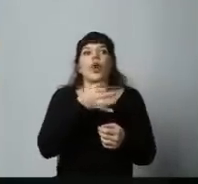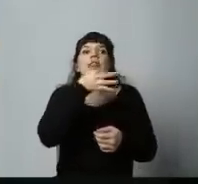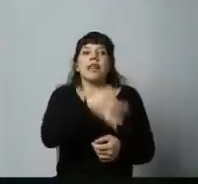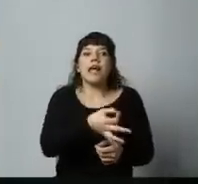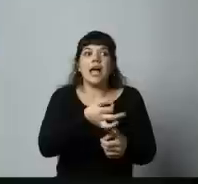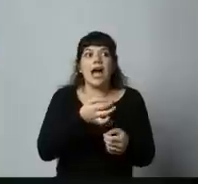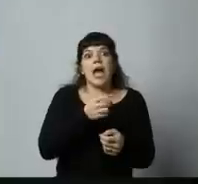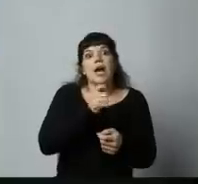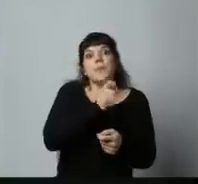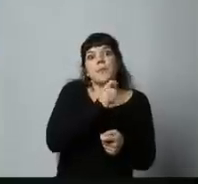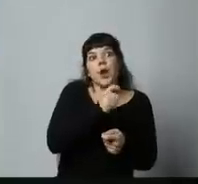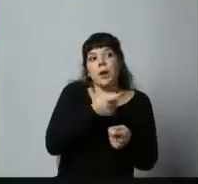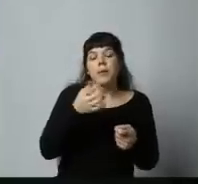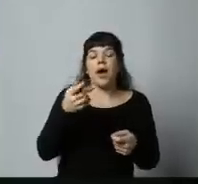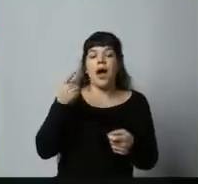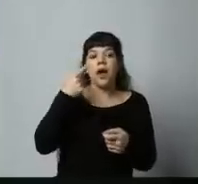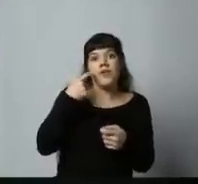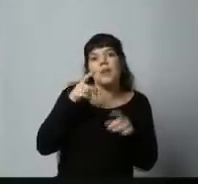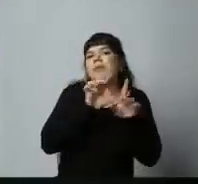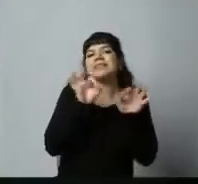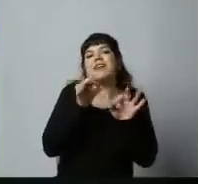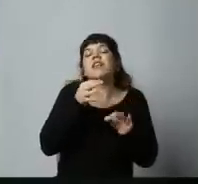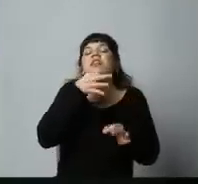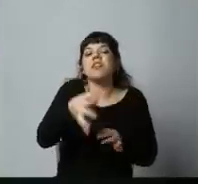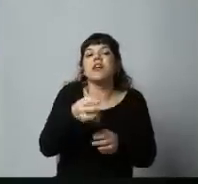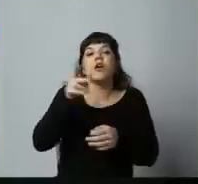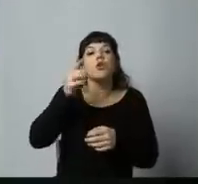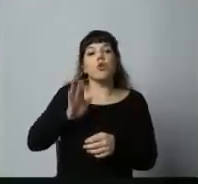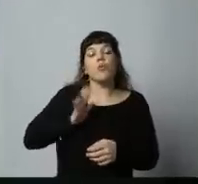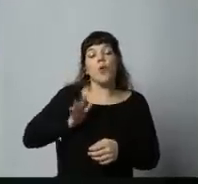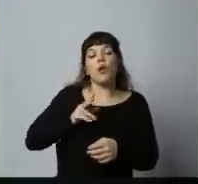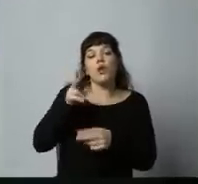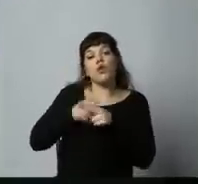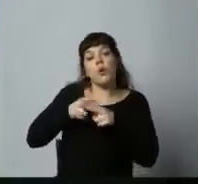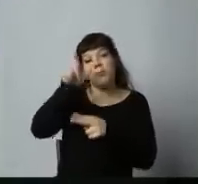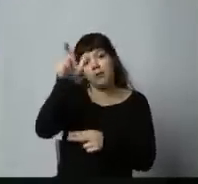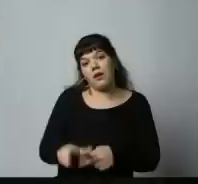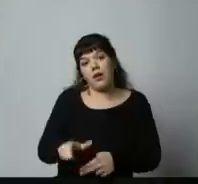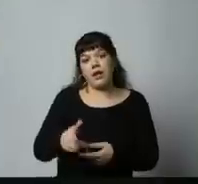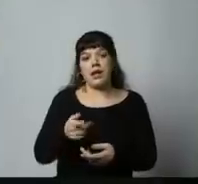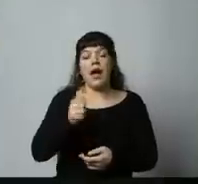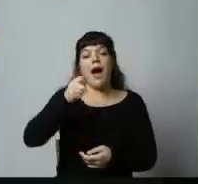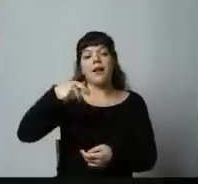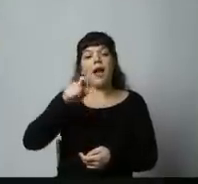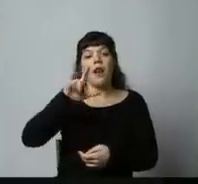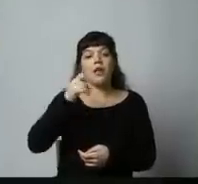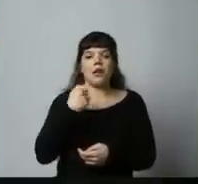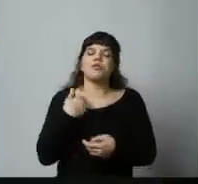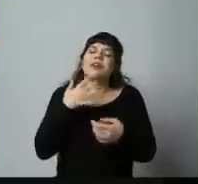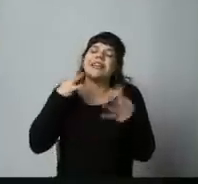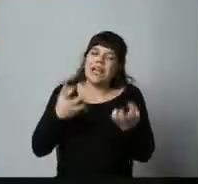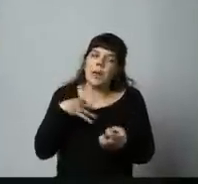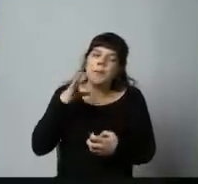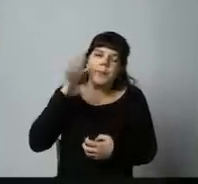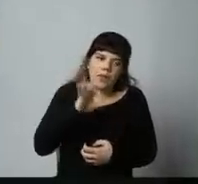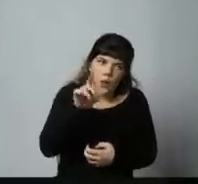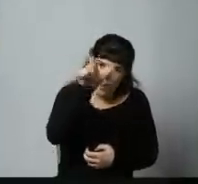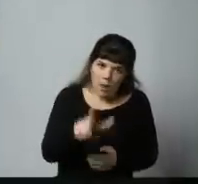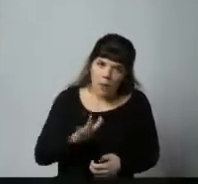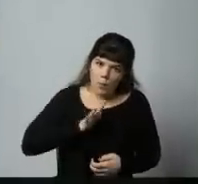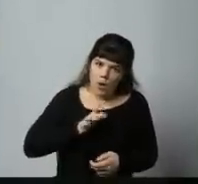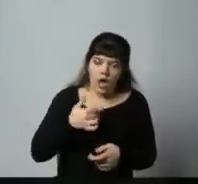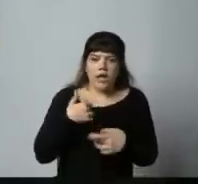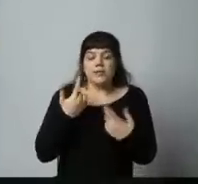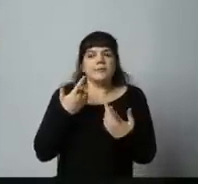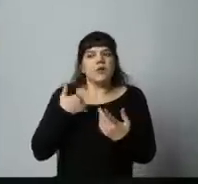pero no a la periodista Analía matisic que conduce coc conduce el programa y bueno quiero enmendar ese error pirle disculpas de corazón Porque además no